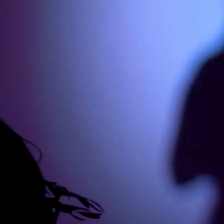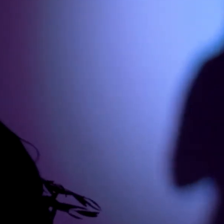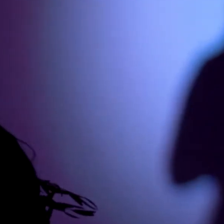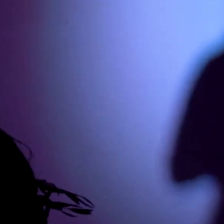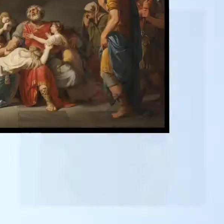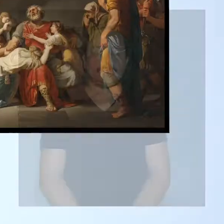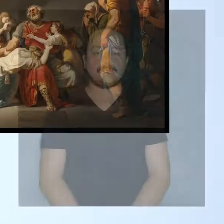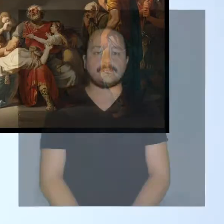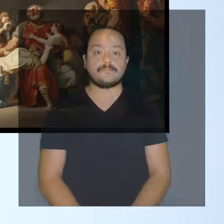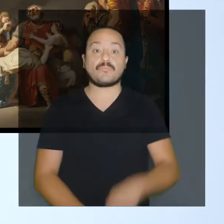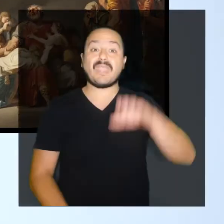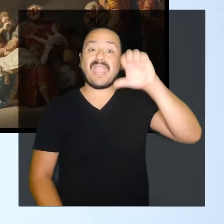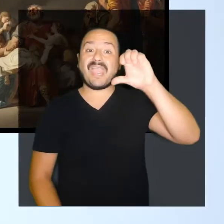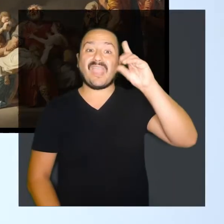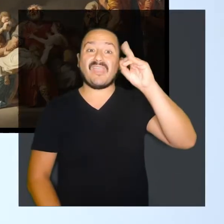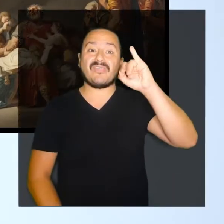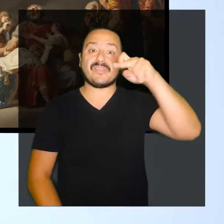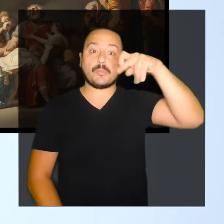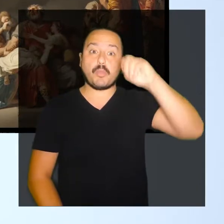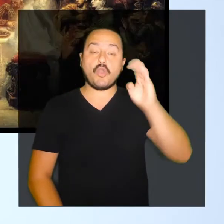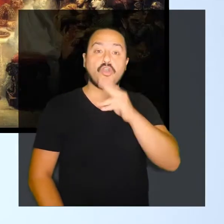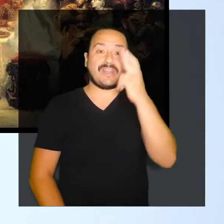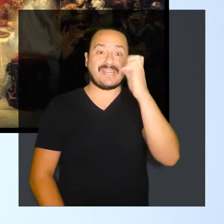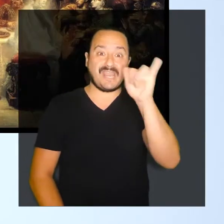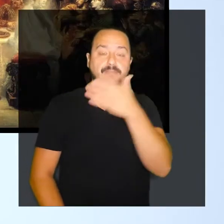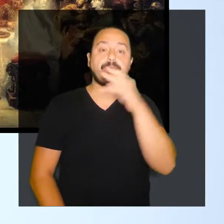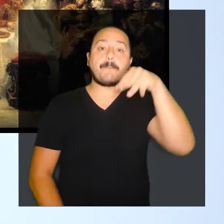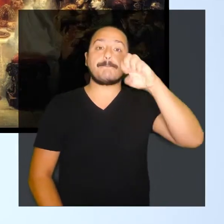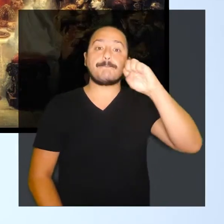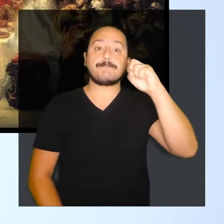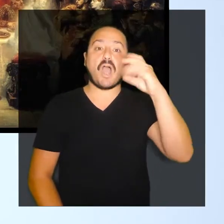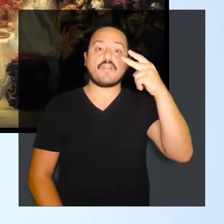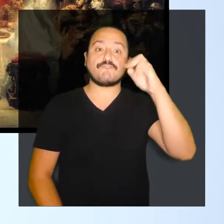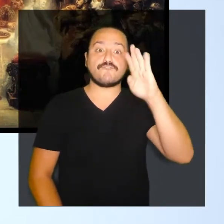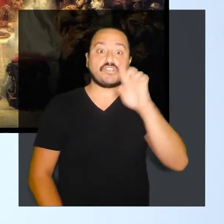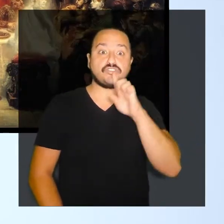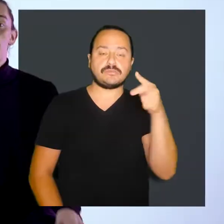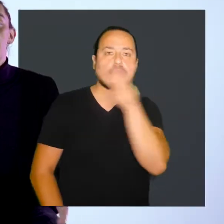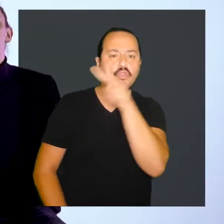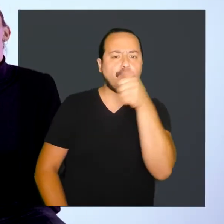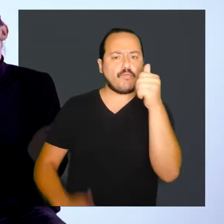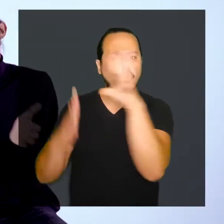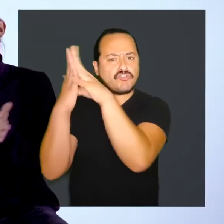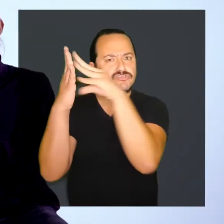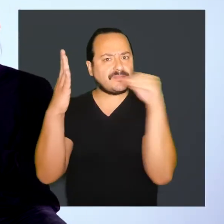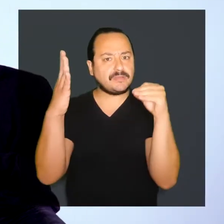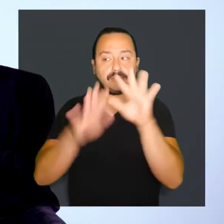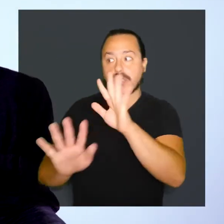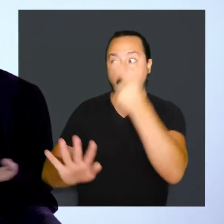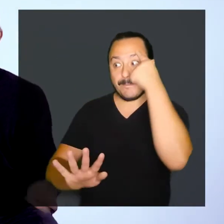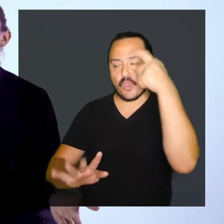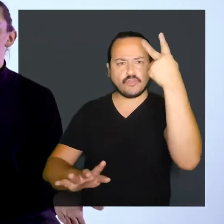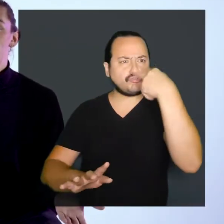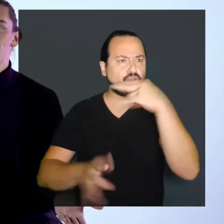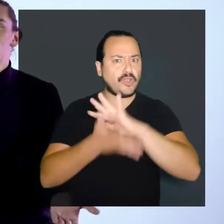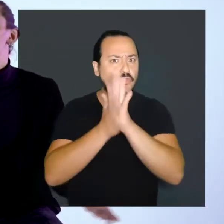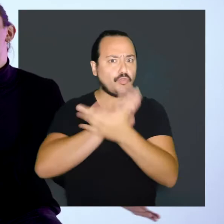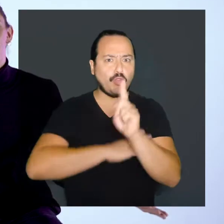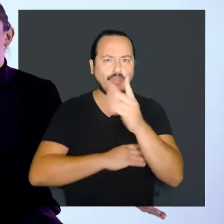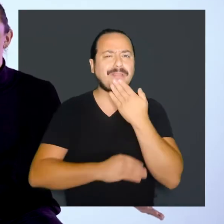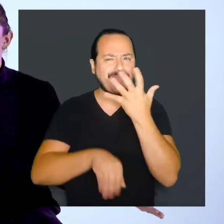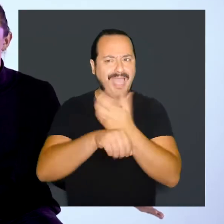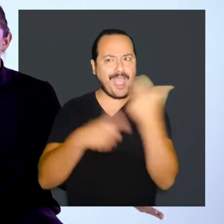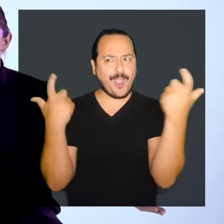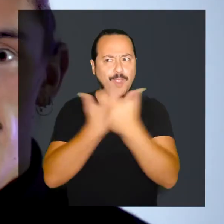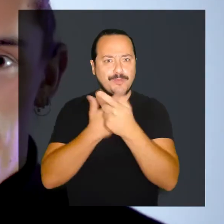Edipo Rey de Sófocles y Macbeth de Shakespeare son obras trágicas. Pero como es mejor reír que llorar, no